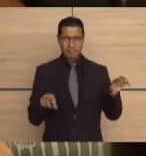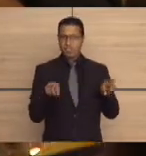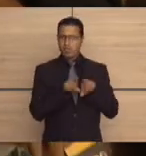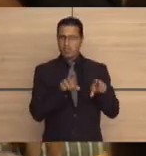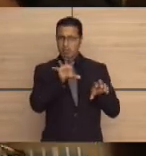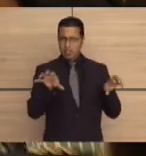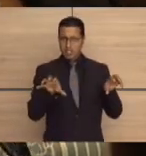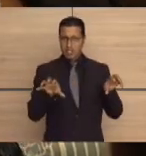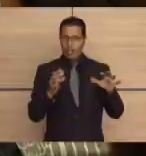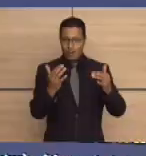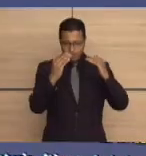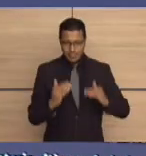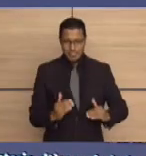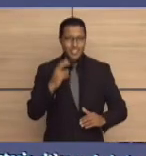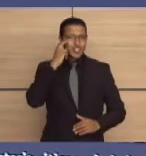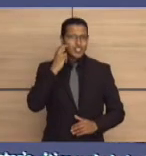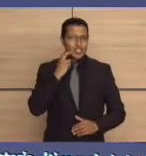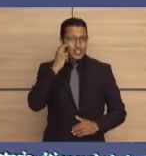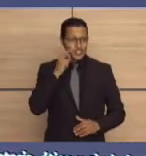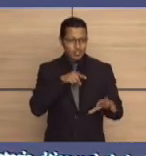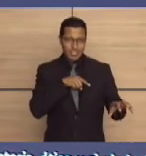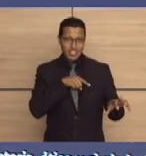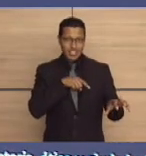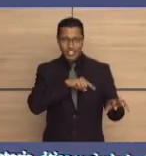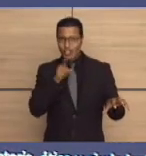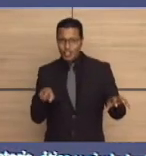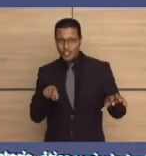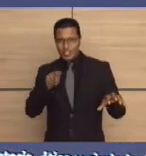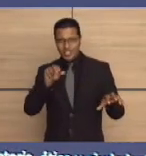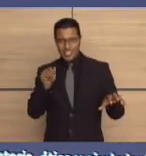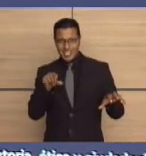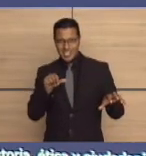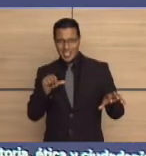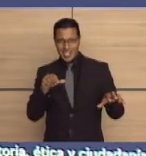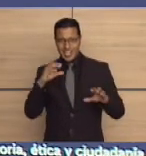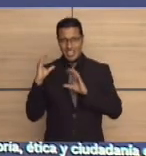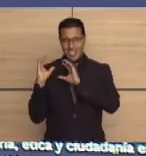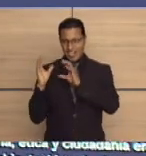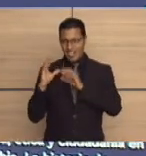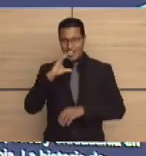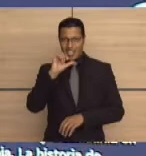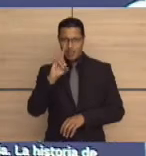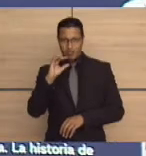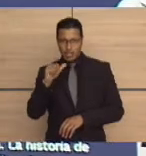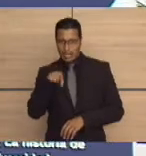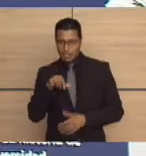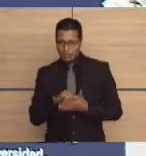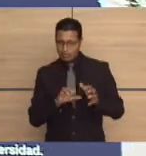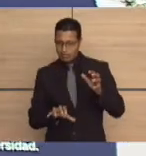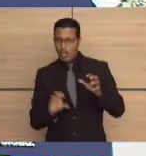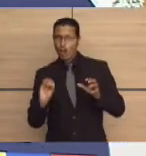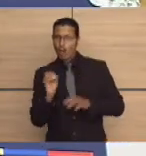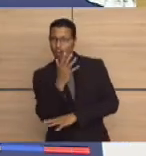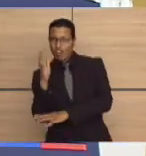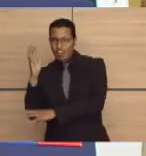Chocó o al país de laderas de los Nasa del Cauca o al país de selvas de